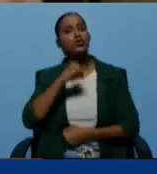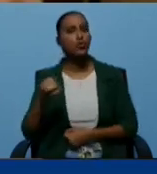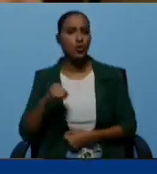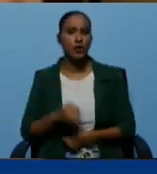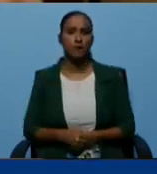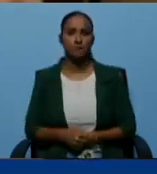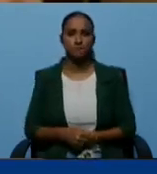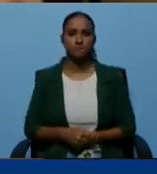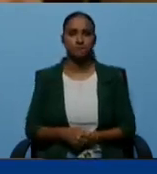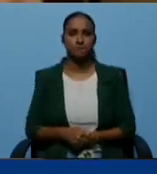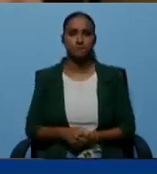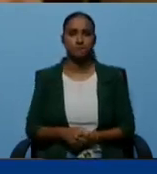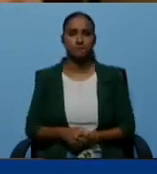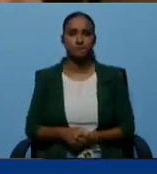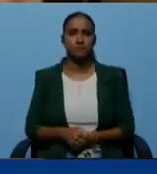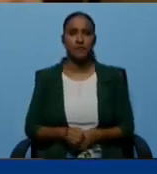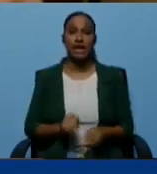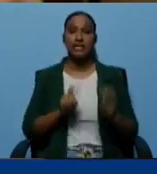el